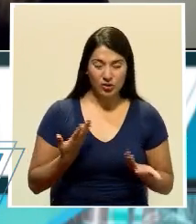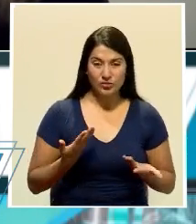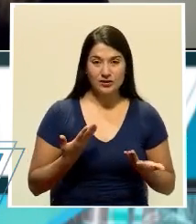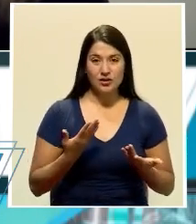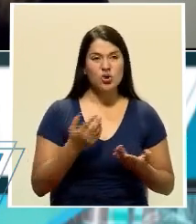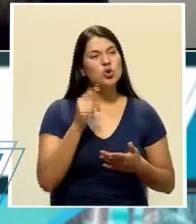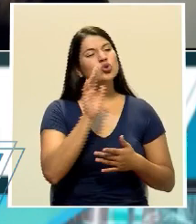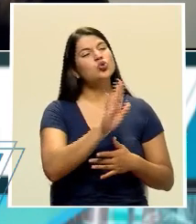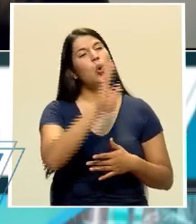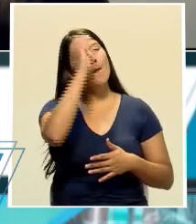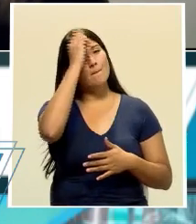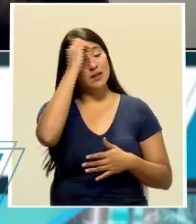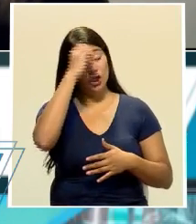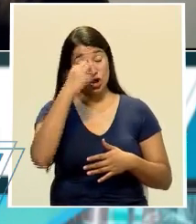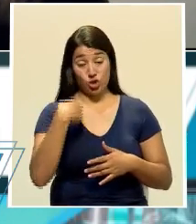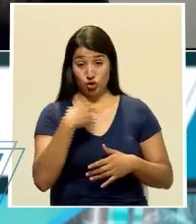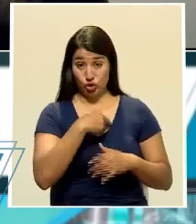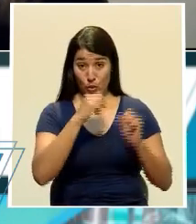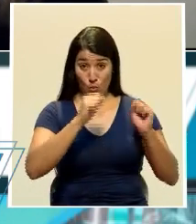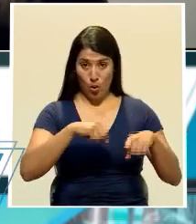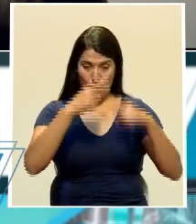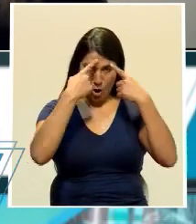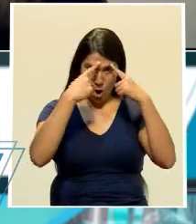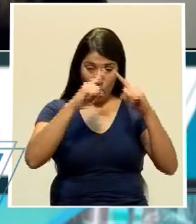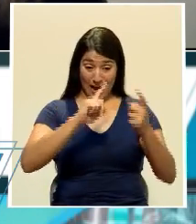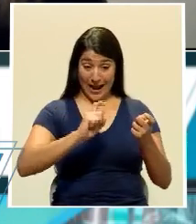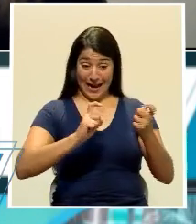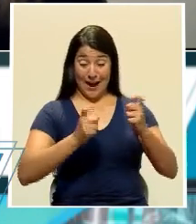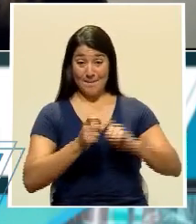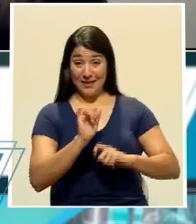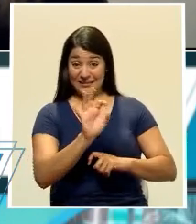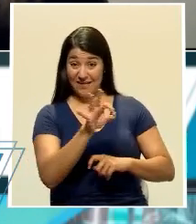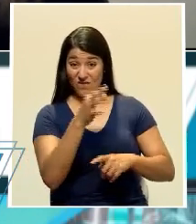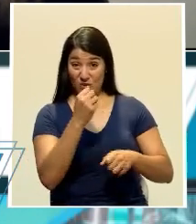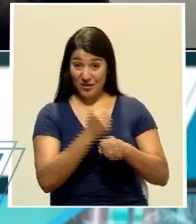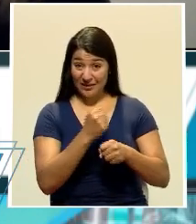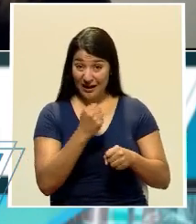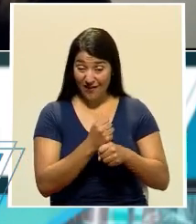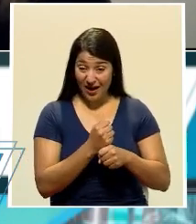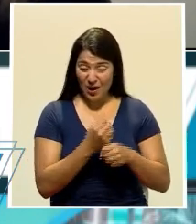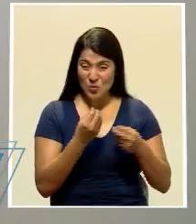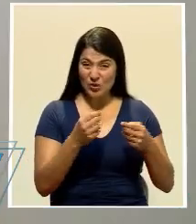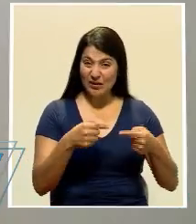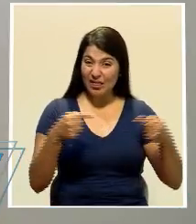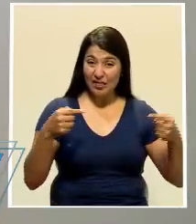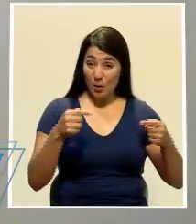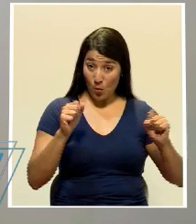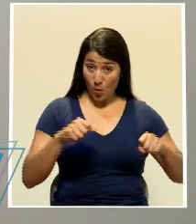¿Cómo lo ves vos? ¿Lograremos superar este canibalismo?